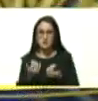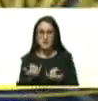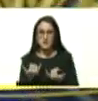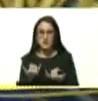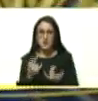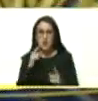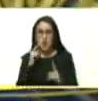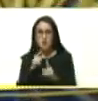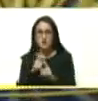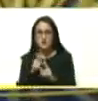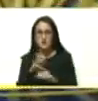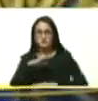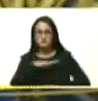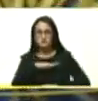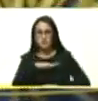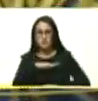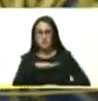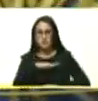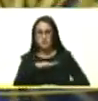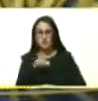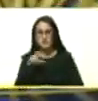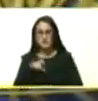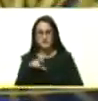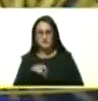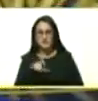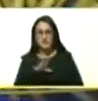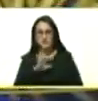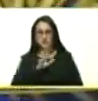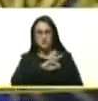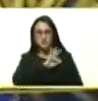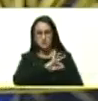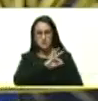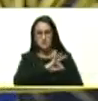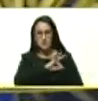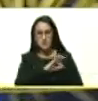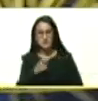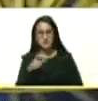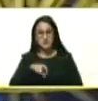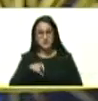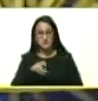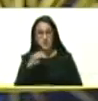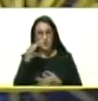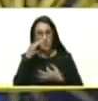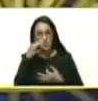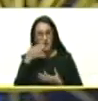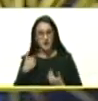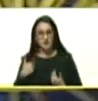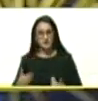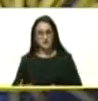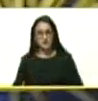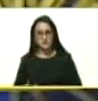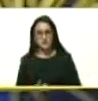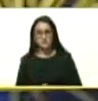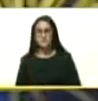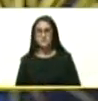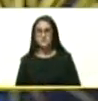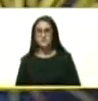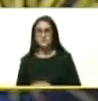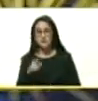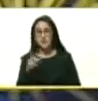al objetivo de la satisfacción de las necesidades sociales, las necesidades humanas. ¿Ah? Es